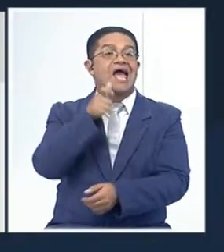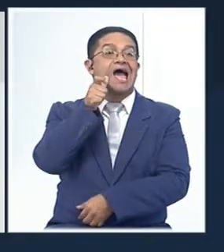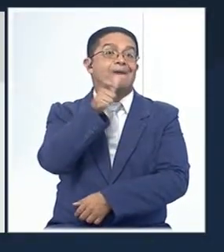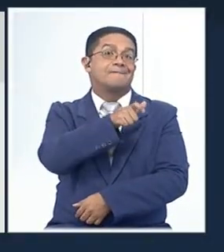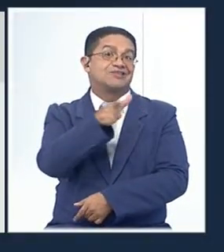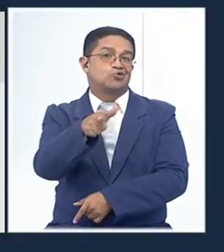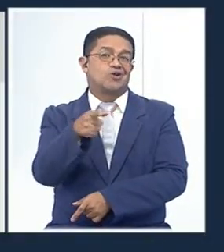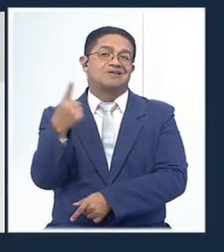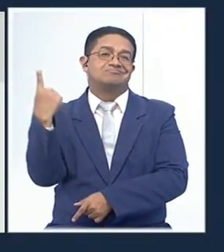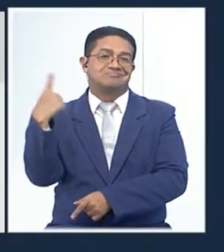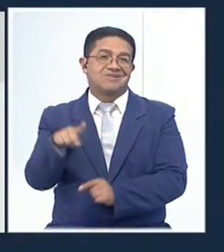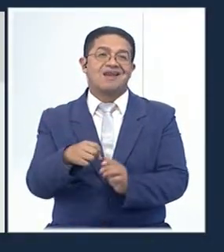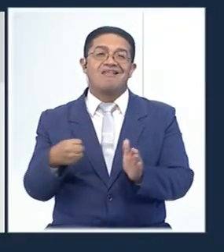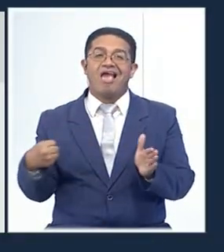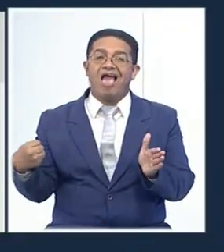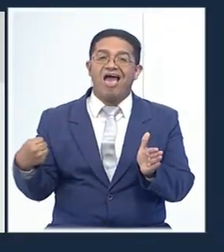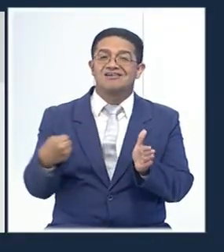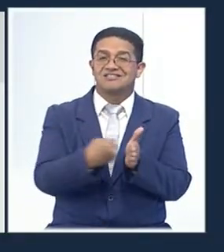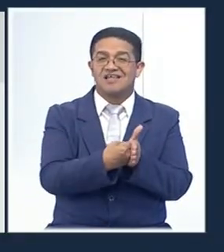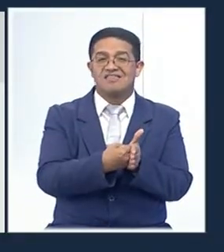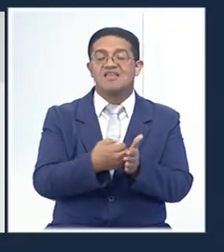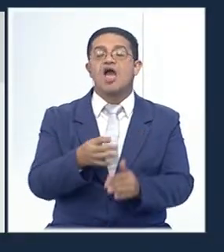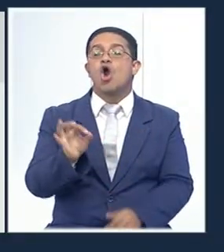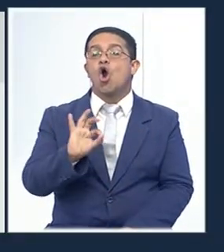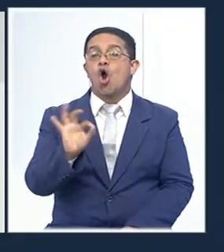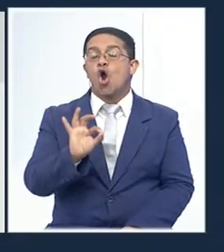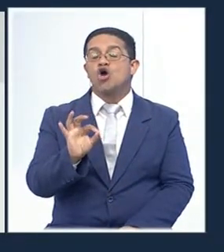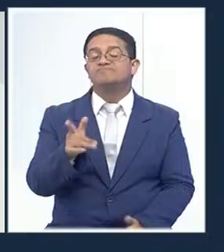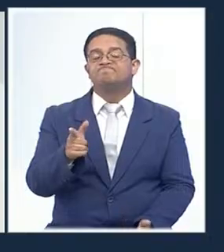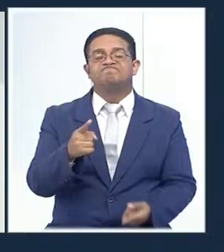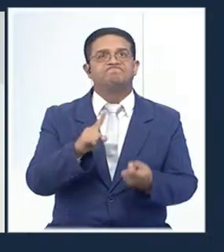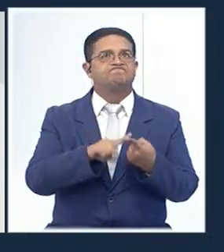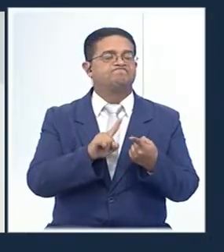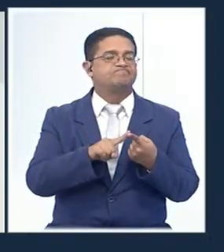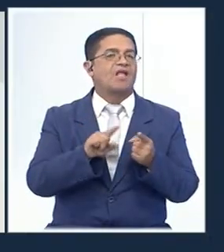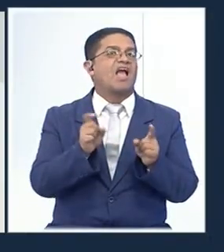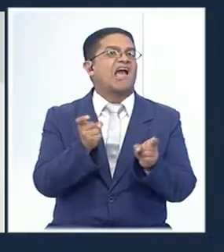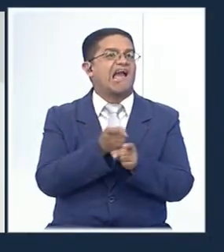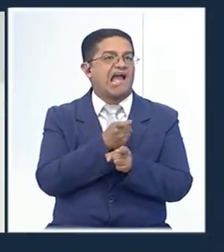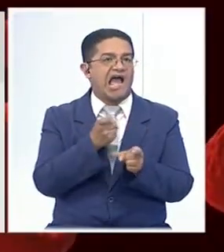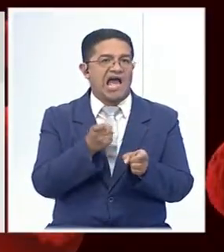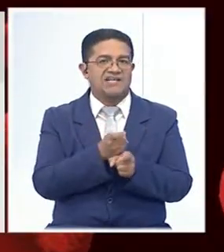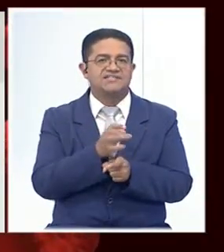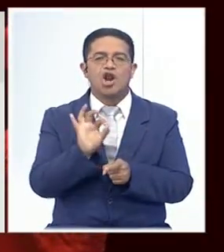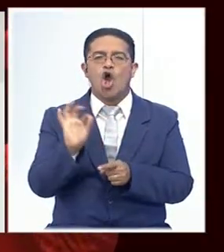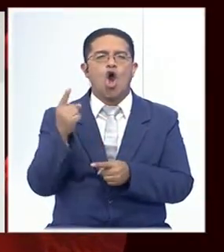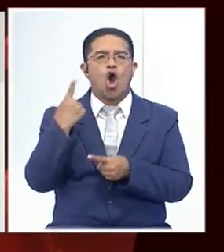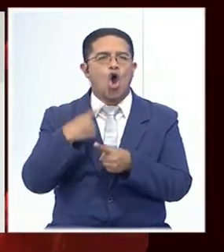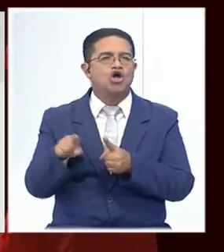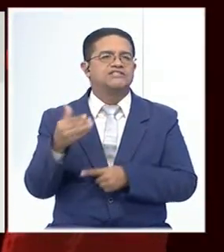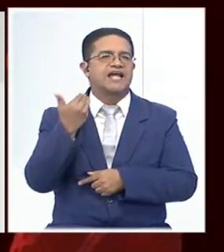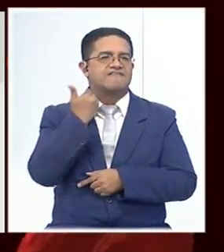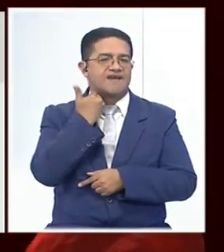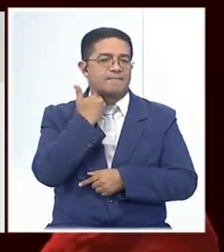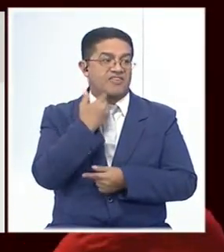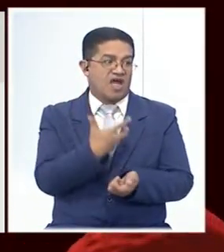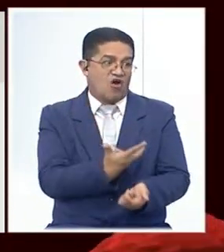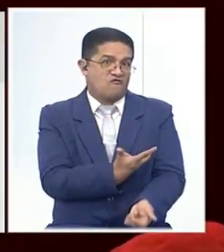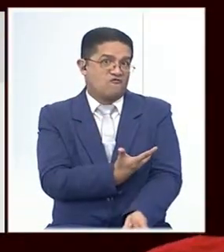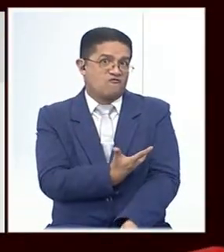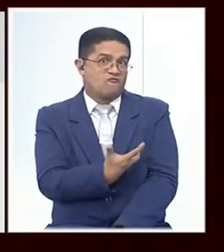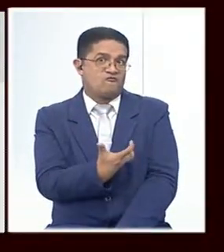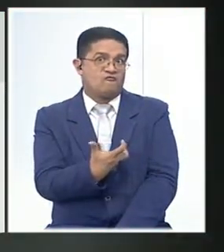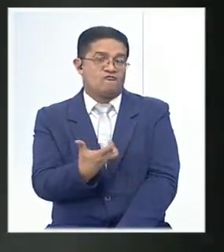por un accidente o que tienen una patología como cáncer, anemia o hemofilia. Conteniendo glóbulos rojos y